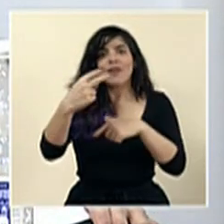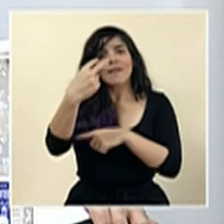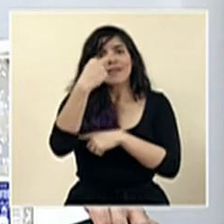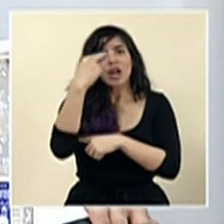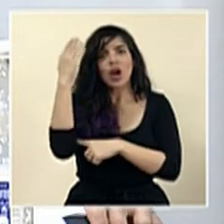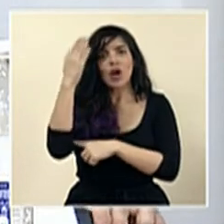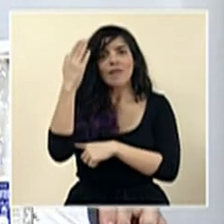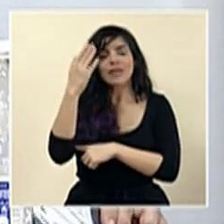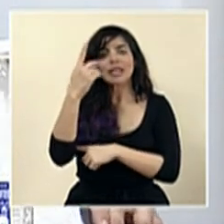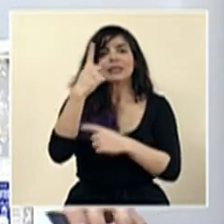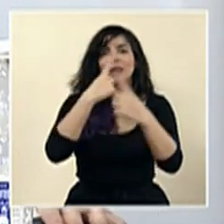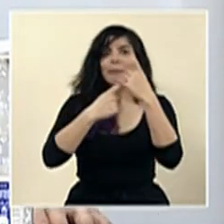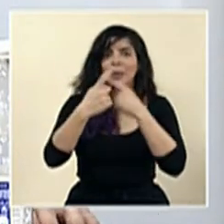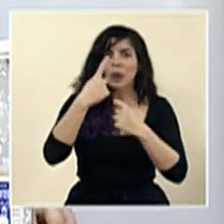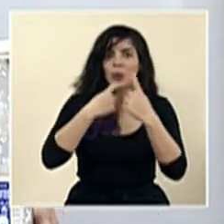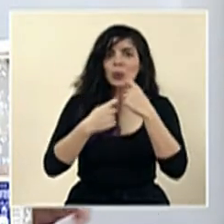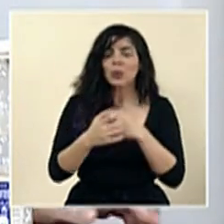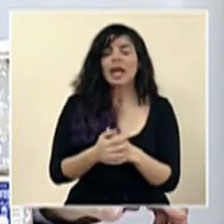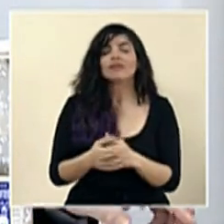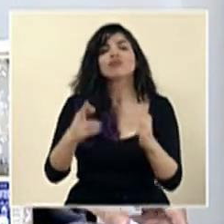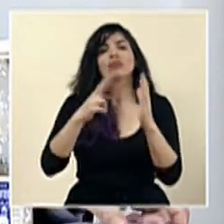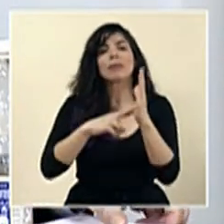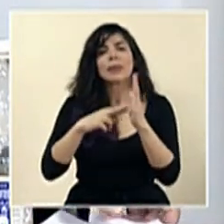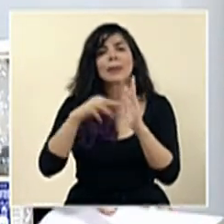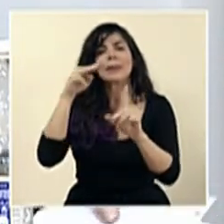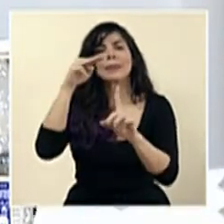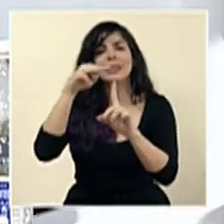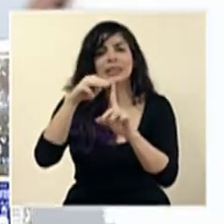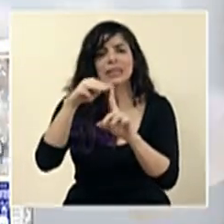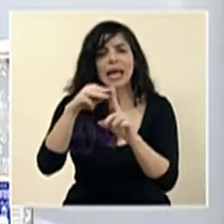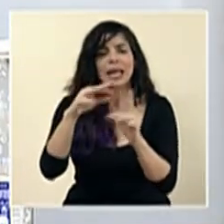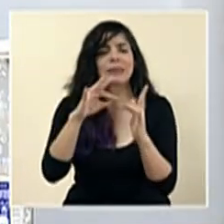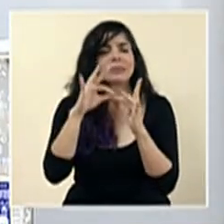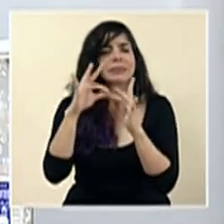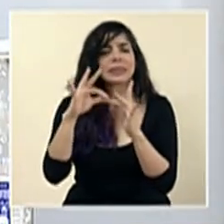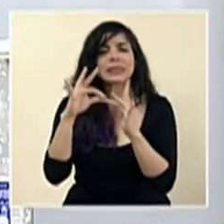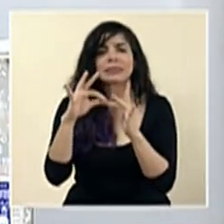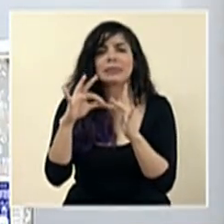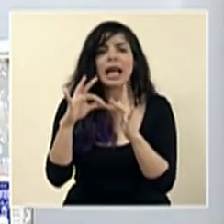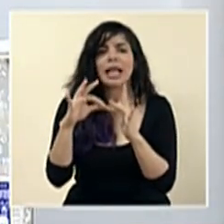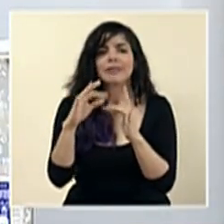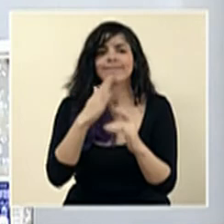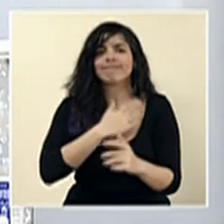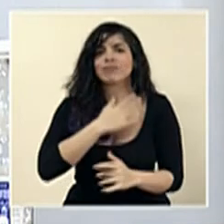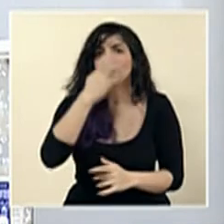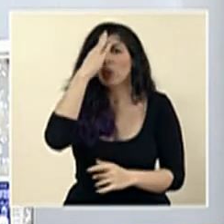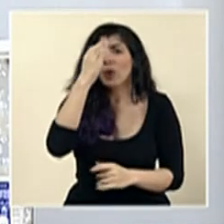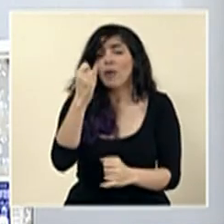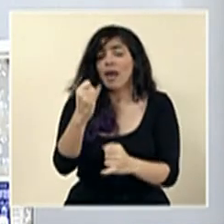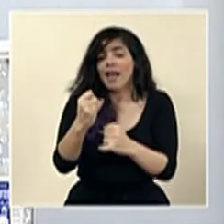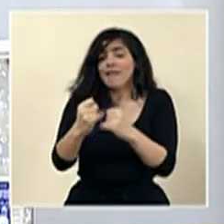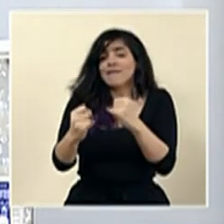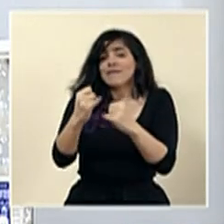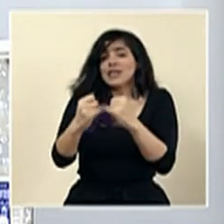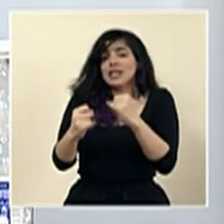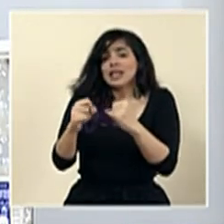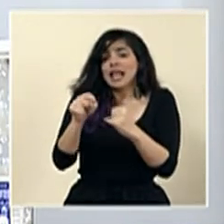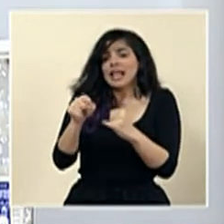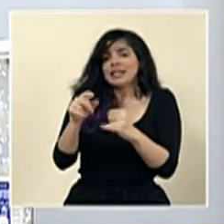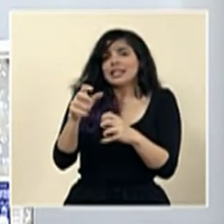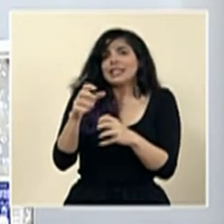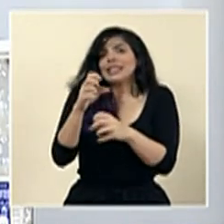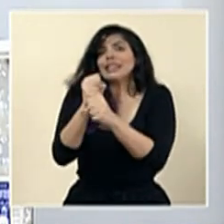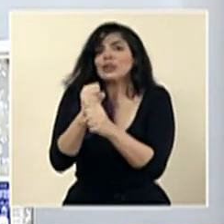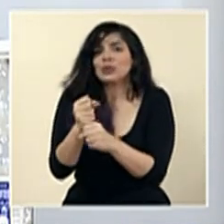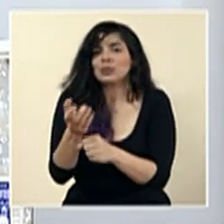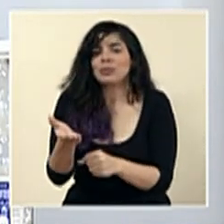conferencia por las preguntas, reiterar el mensaje fundamental que yo creo que al final de cuentas se resume